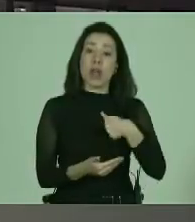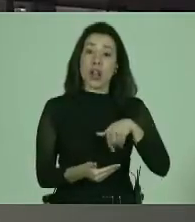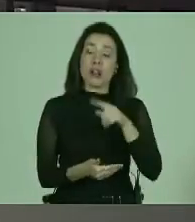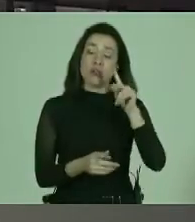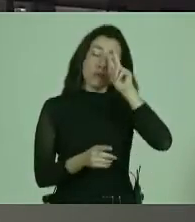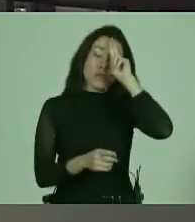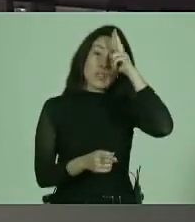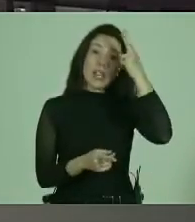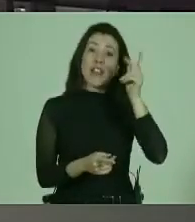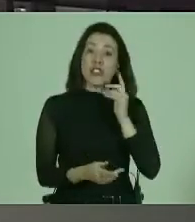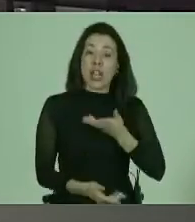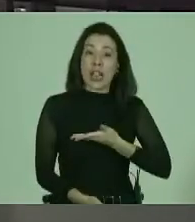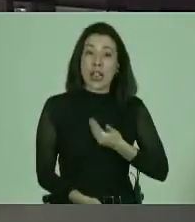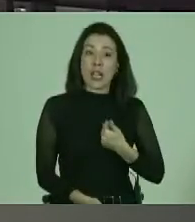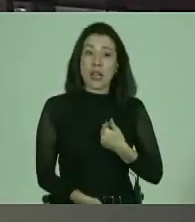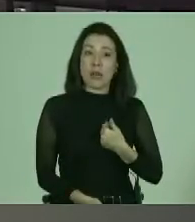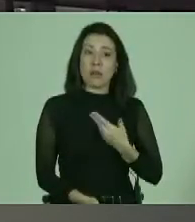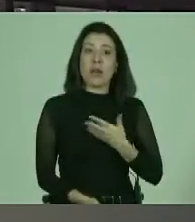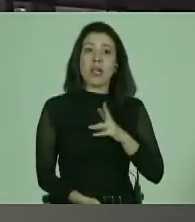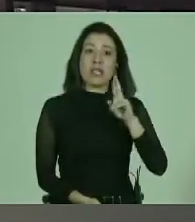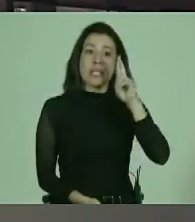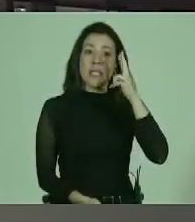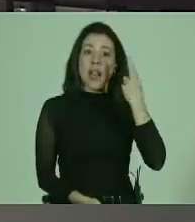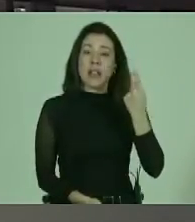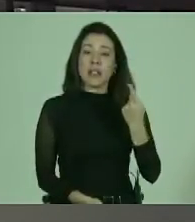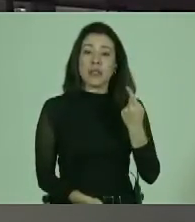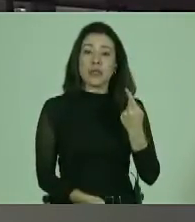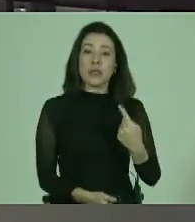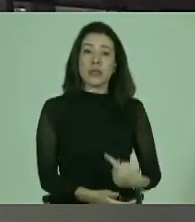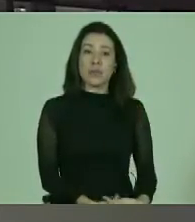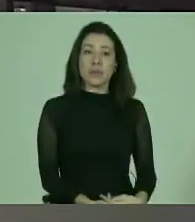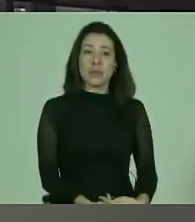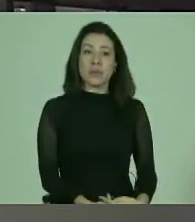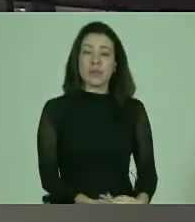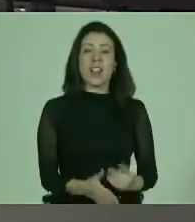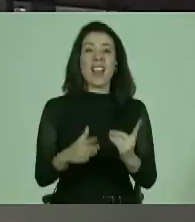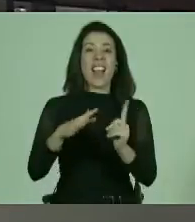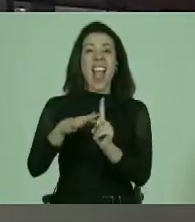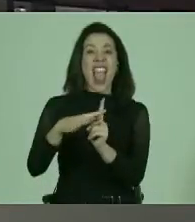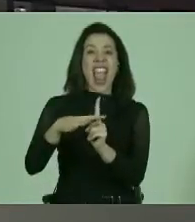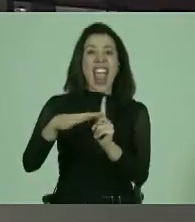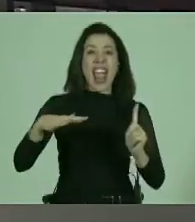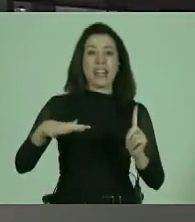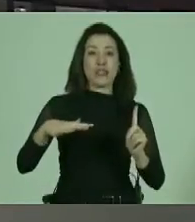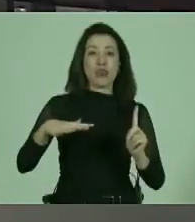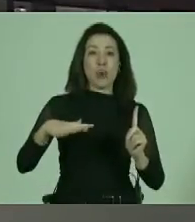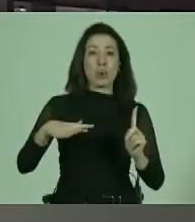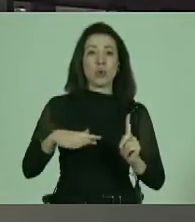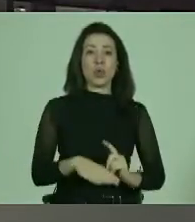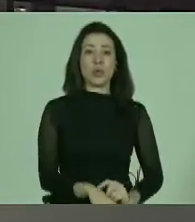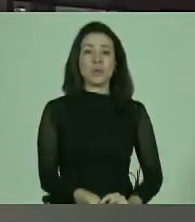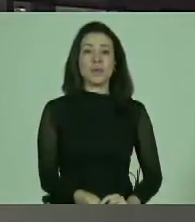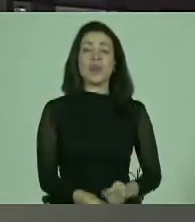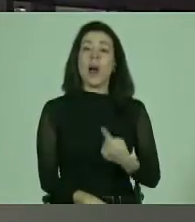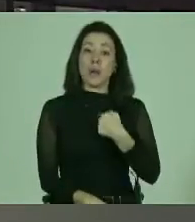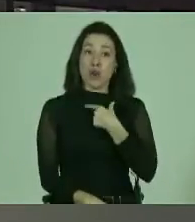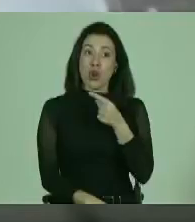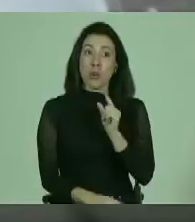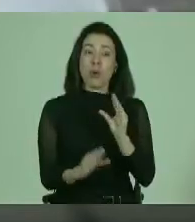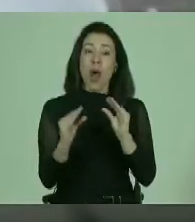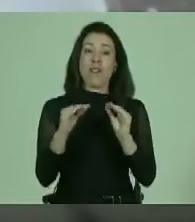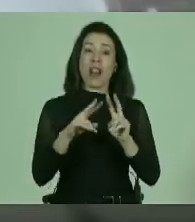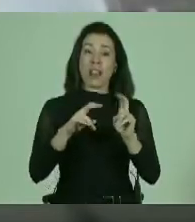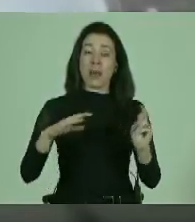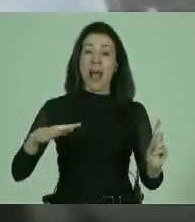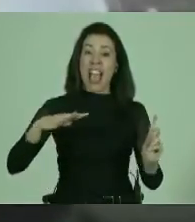de la tradición que venimos que es una tradición una tradición de solución tampoco me gusta hablar de la